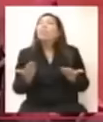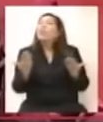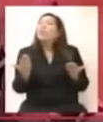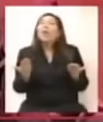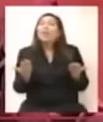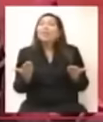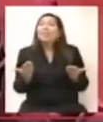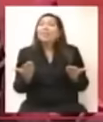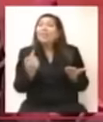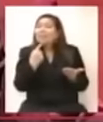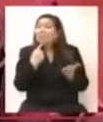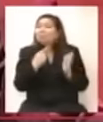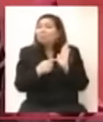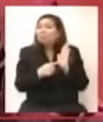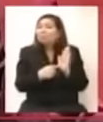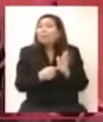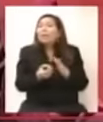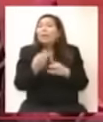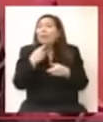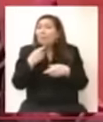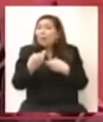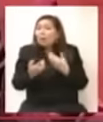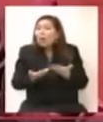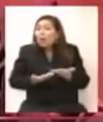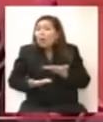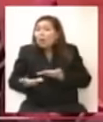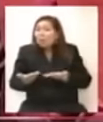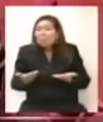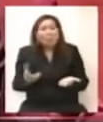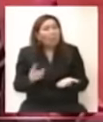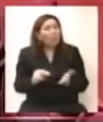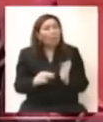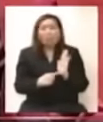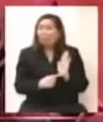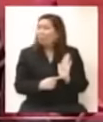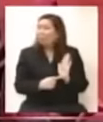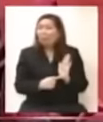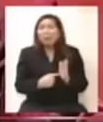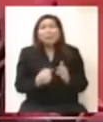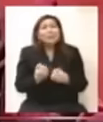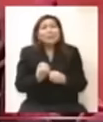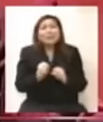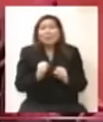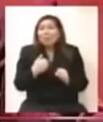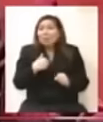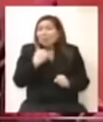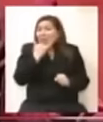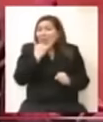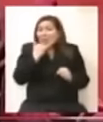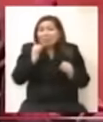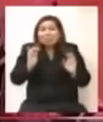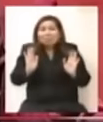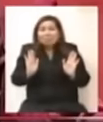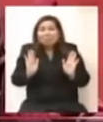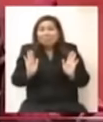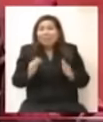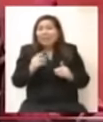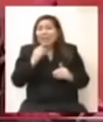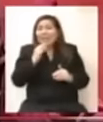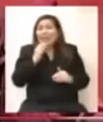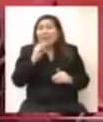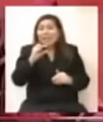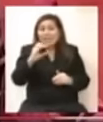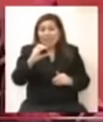ong RG asociaciones productivas comercial no aparece salvo que me est equivocando pero no está la